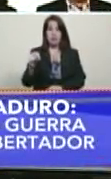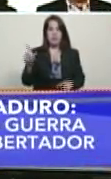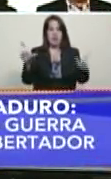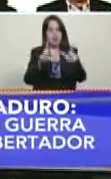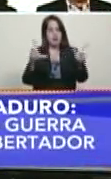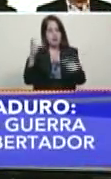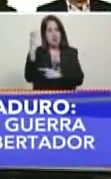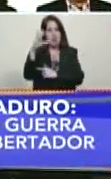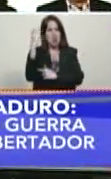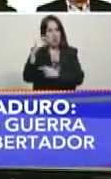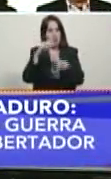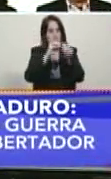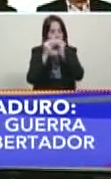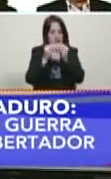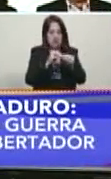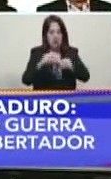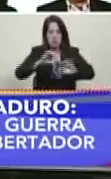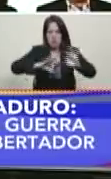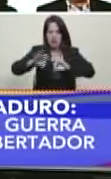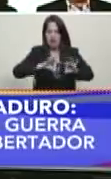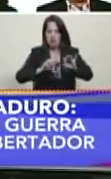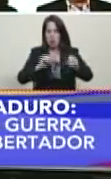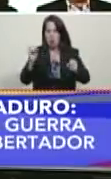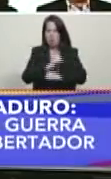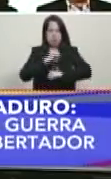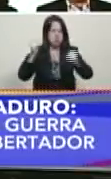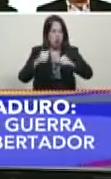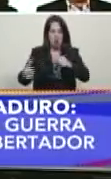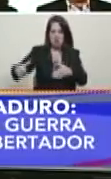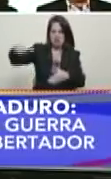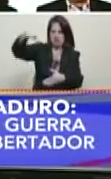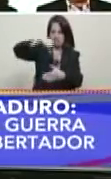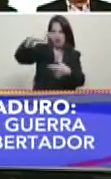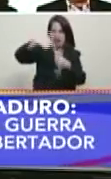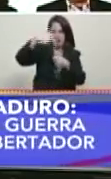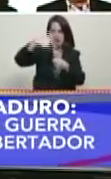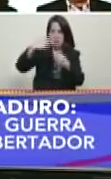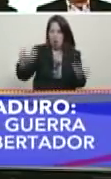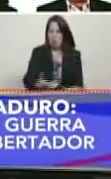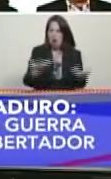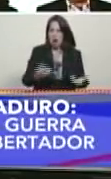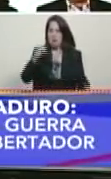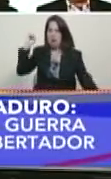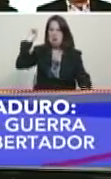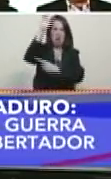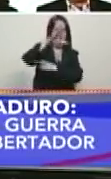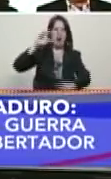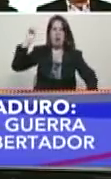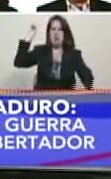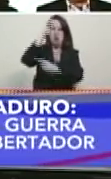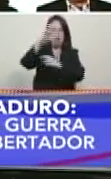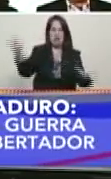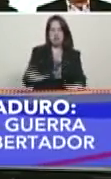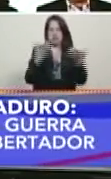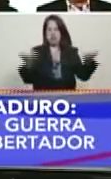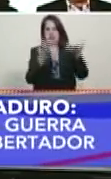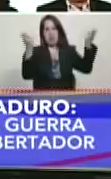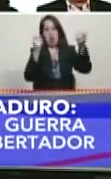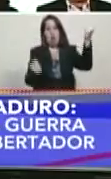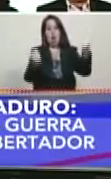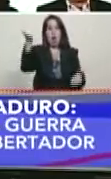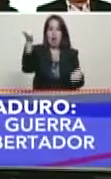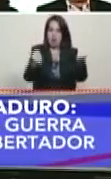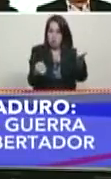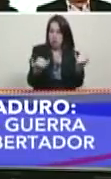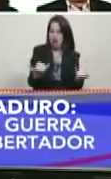muestran preparando bombas muestran como ellos queman los dos camiones porque esa hora